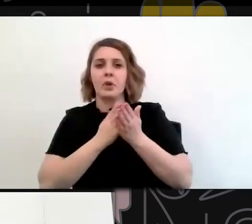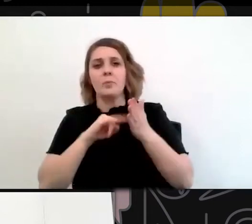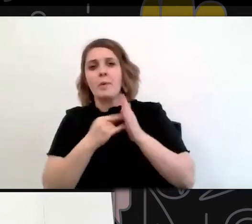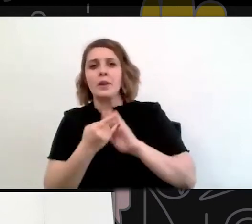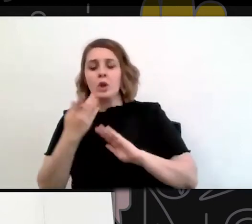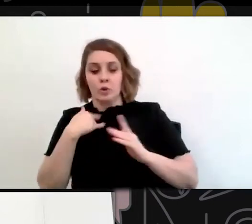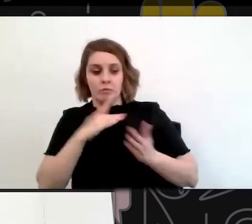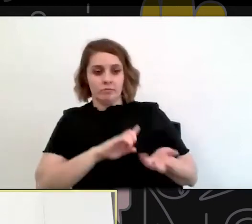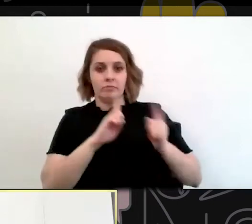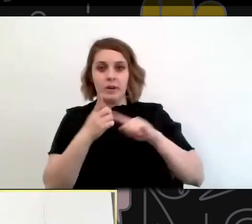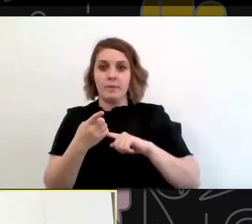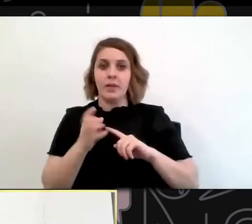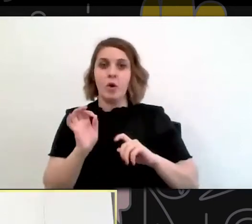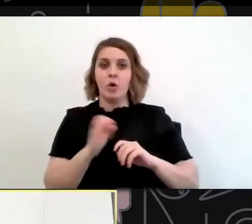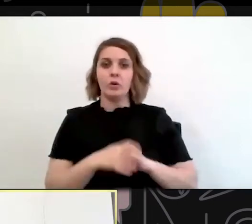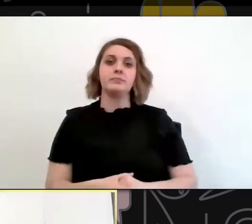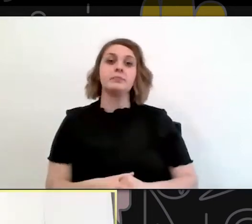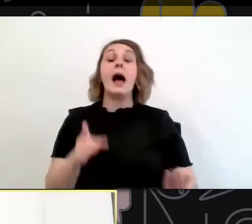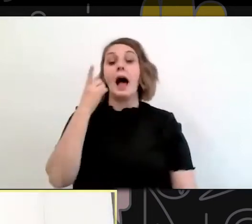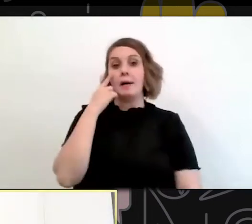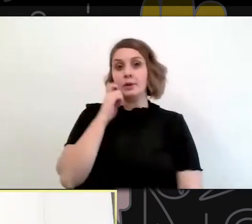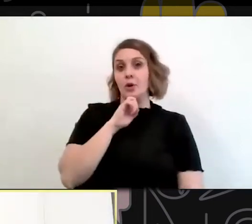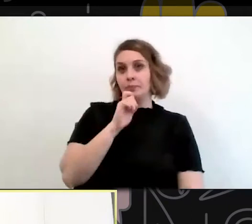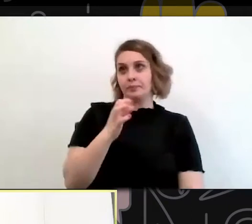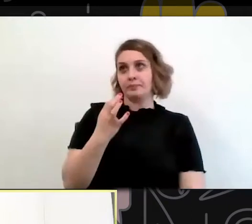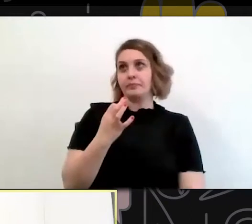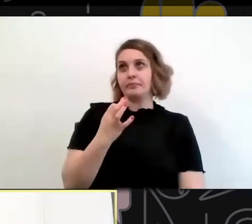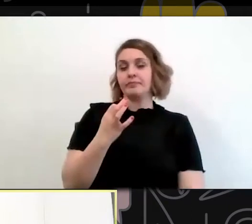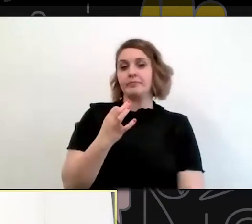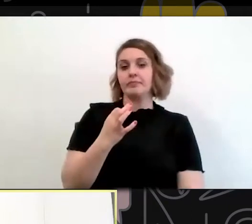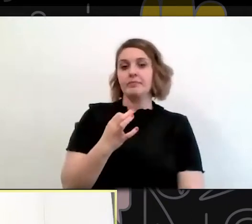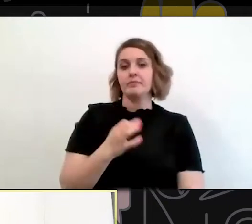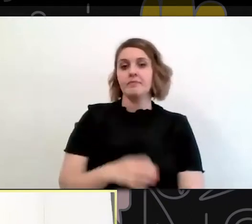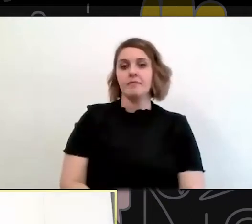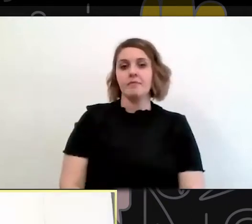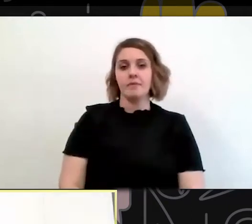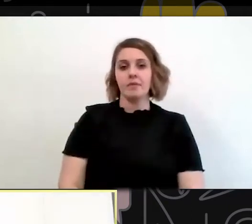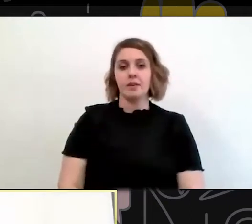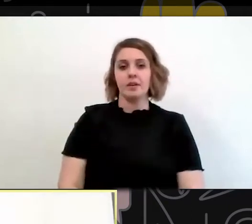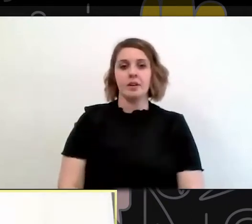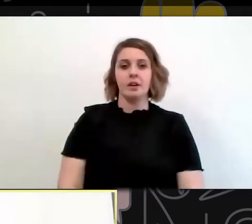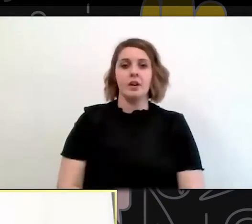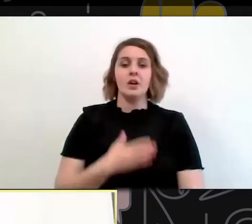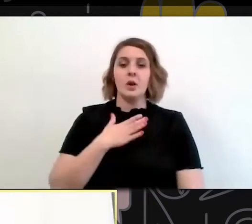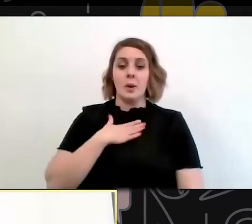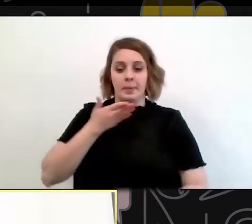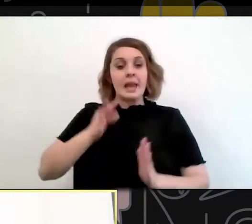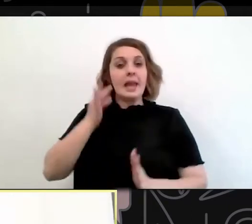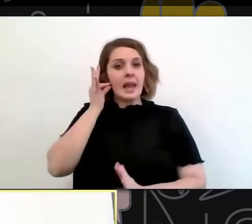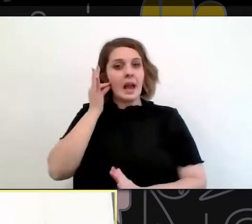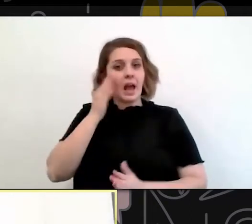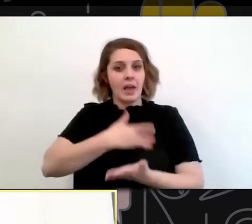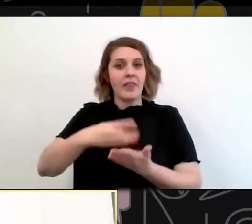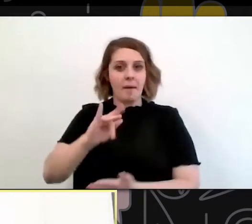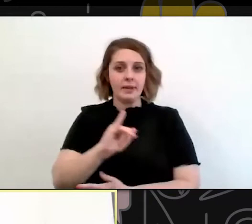tiempo? Bueno, a ver, yo tengo que decir que mi vinculación con la diabetes, yo soy padre de una niña con diabetes,